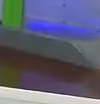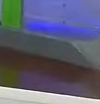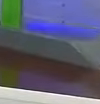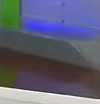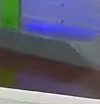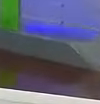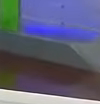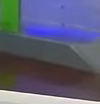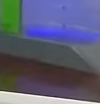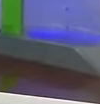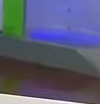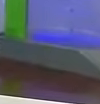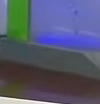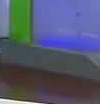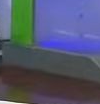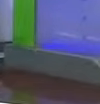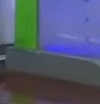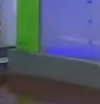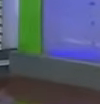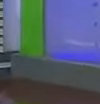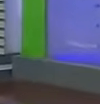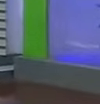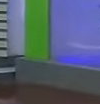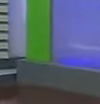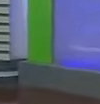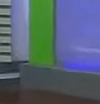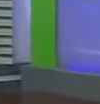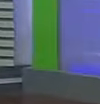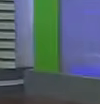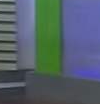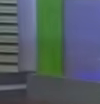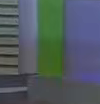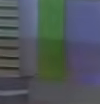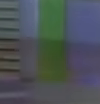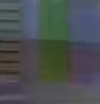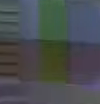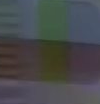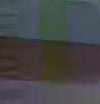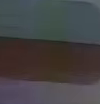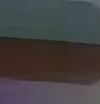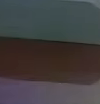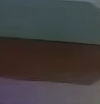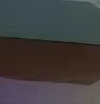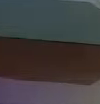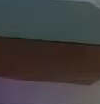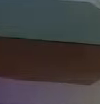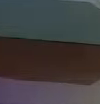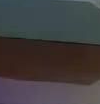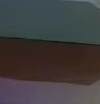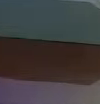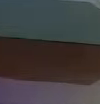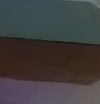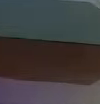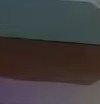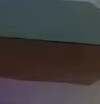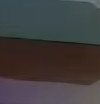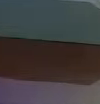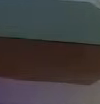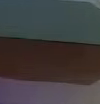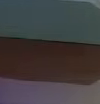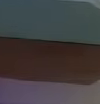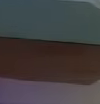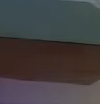La materia prima de los noticieros son las noticias. Reivindicarlas, nos referimos a las noticias, en este último